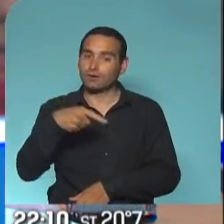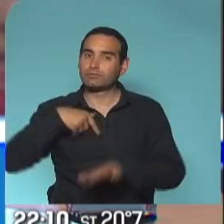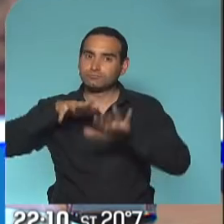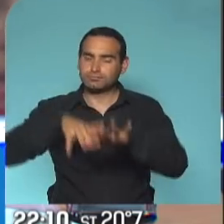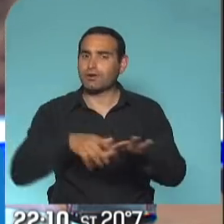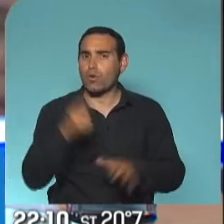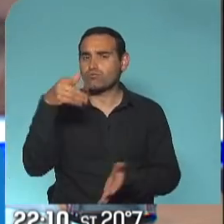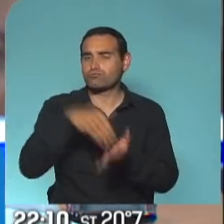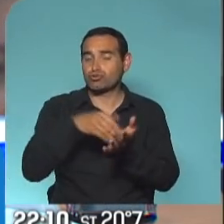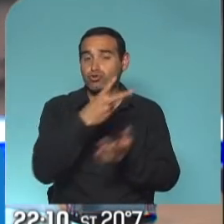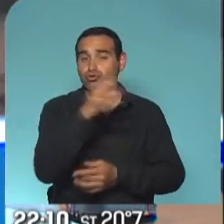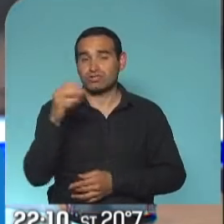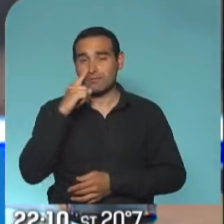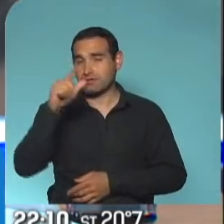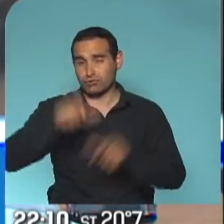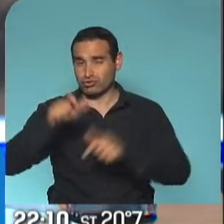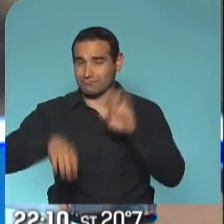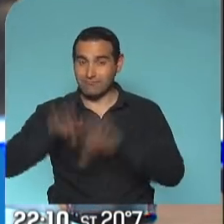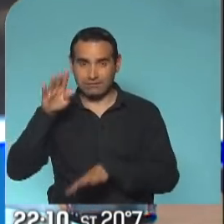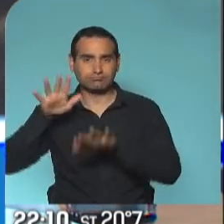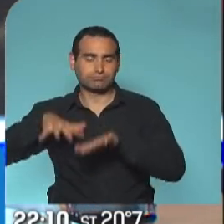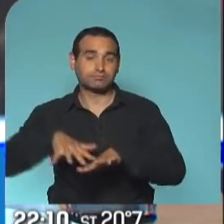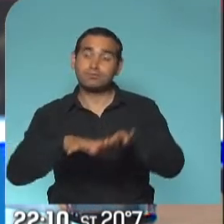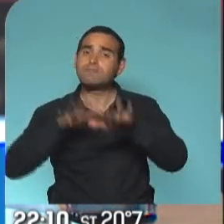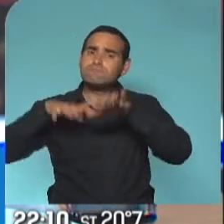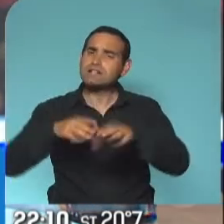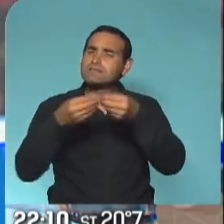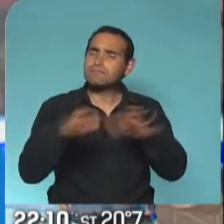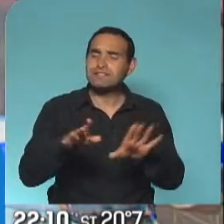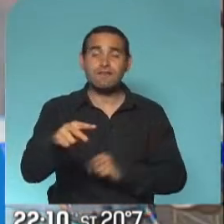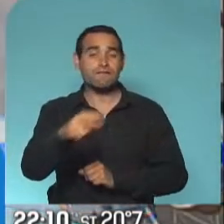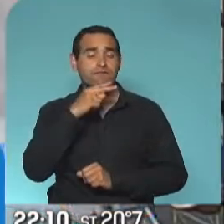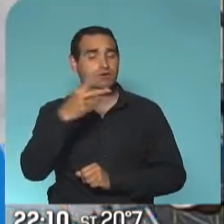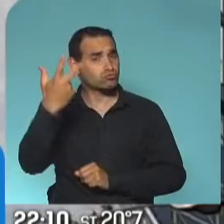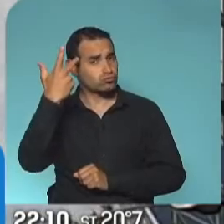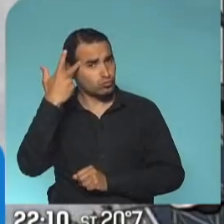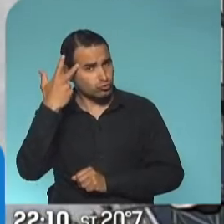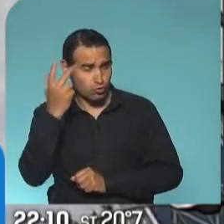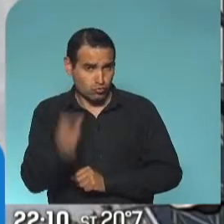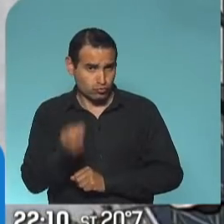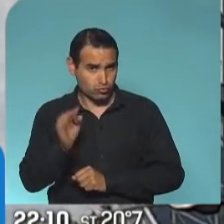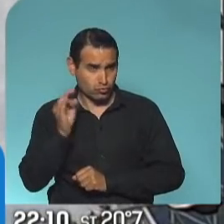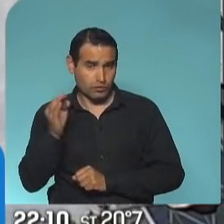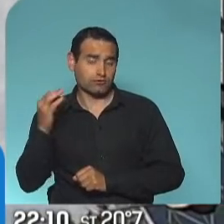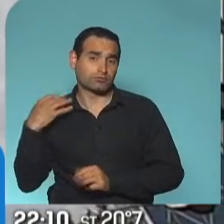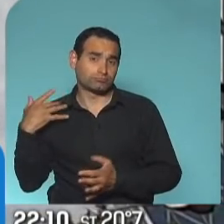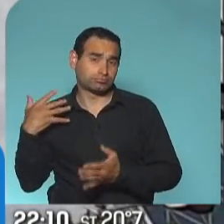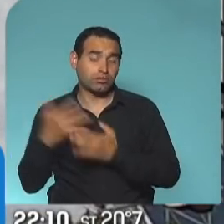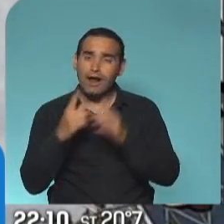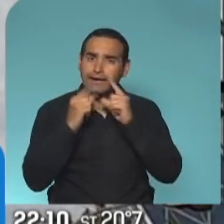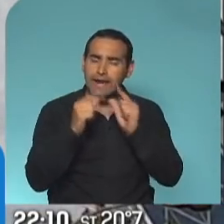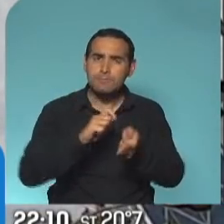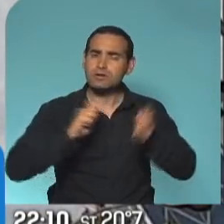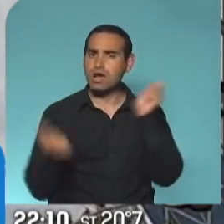superó 1.200.000 personas. Estas marchas que comenzaron el viernes 18 de octubre y que reclaman un